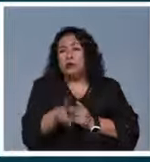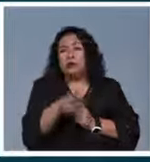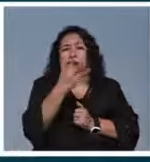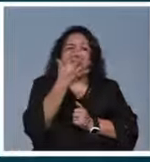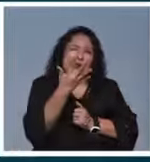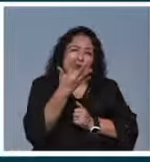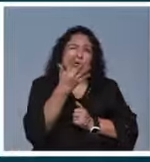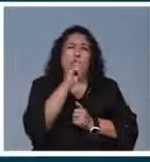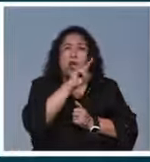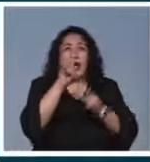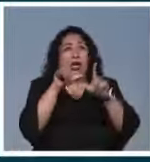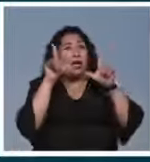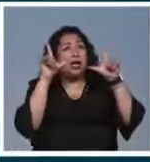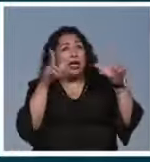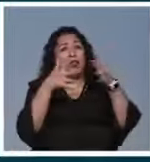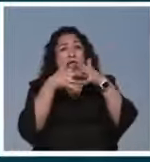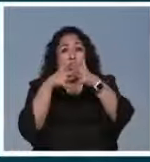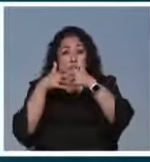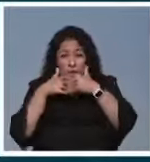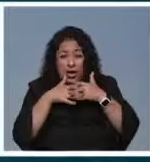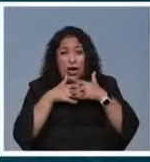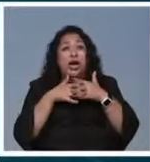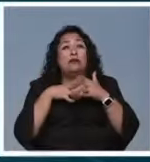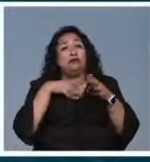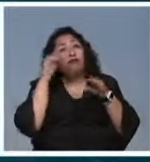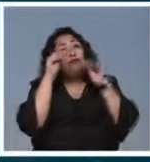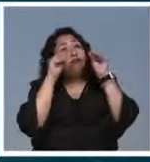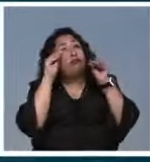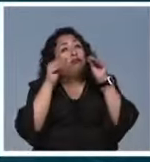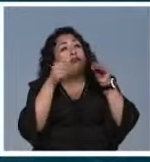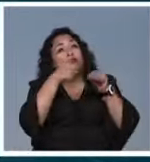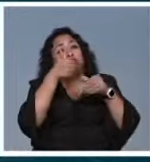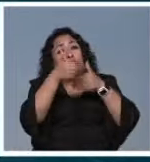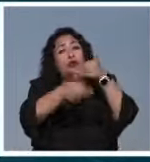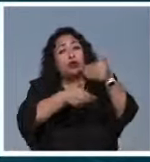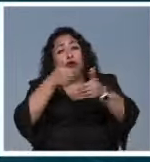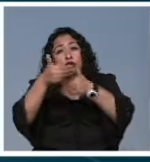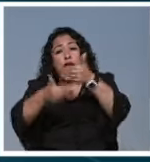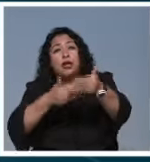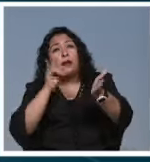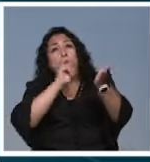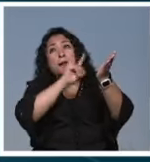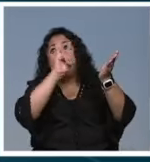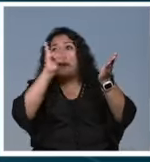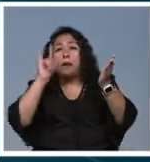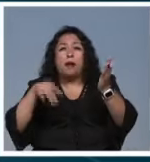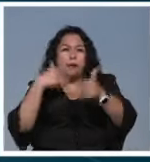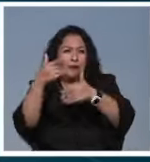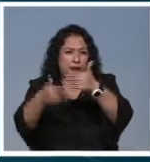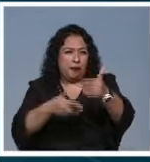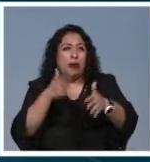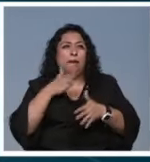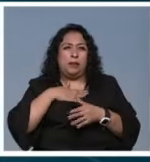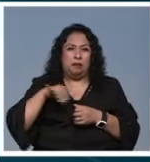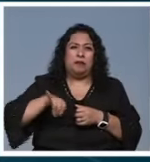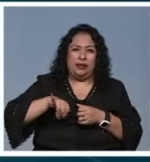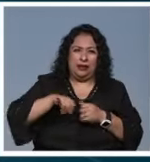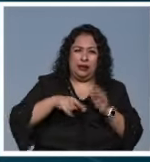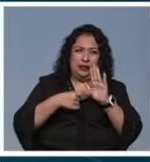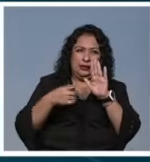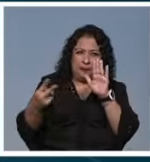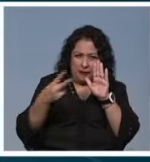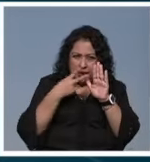cinco piezas grandes de collage y está nutrida de cada uno de los procesos y de estampas que se fueron dando, ¿no? Me interesaba mucho mostrar,